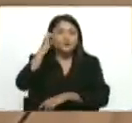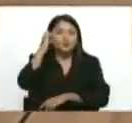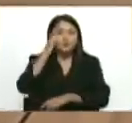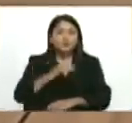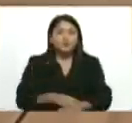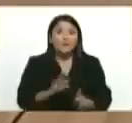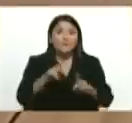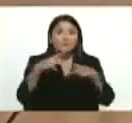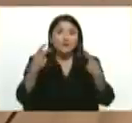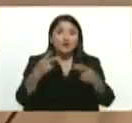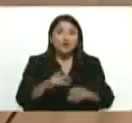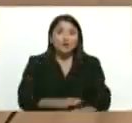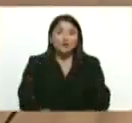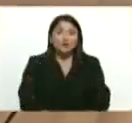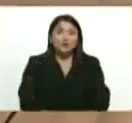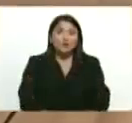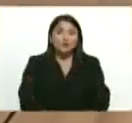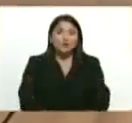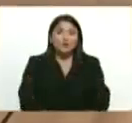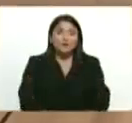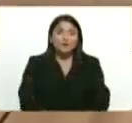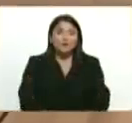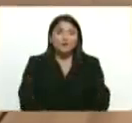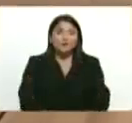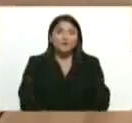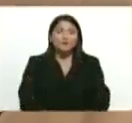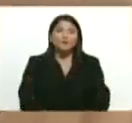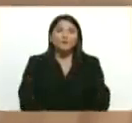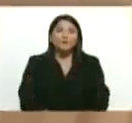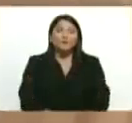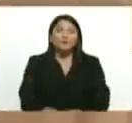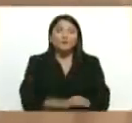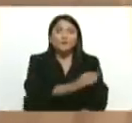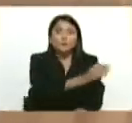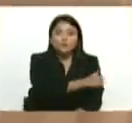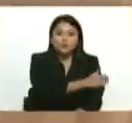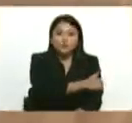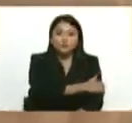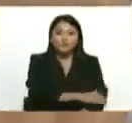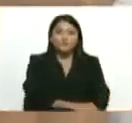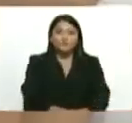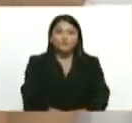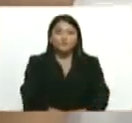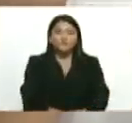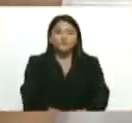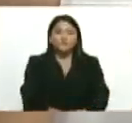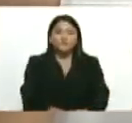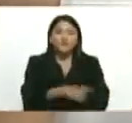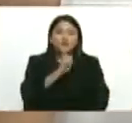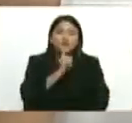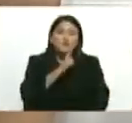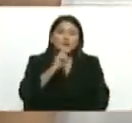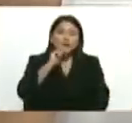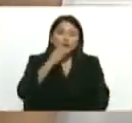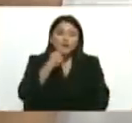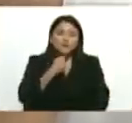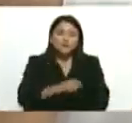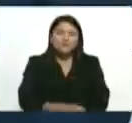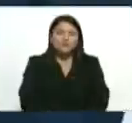un periódico de tendencia claramente derechista, que es la mayoría que conforma el Parlamento